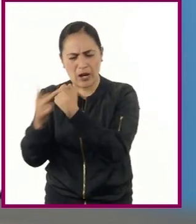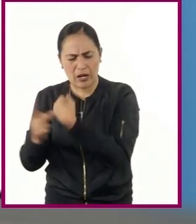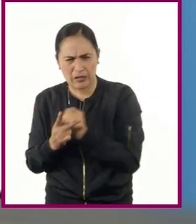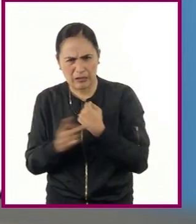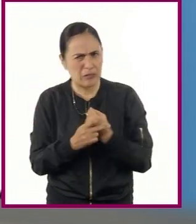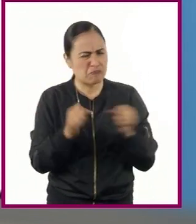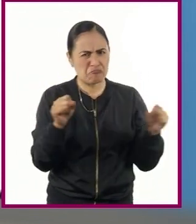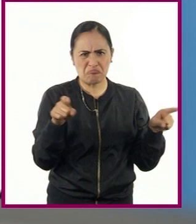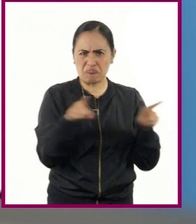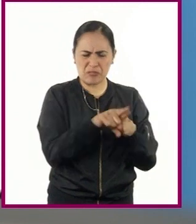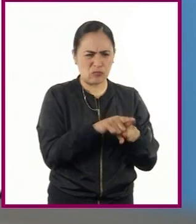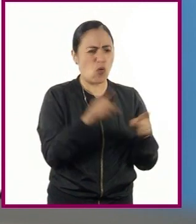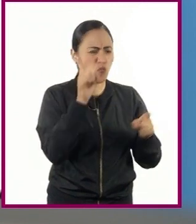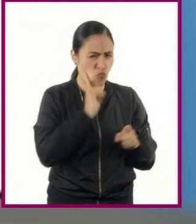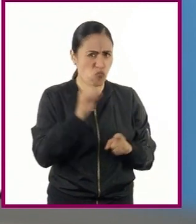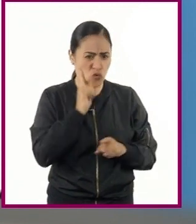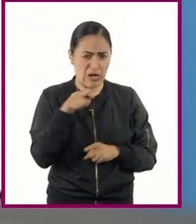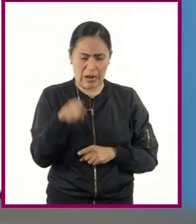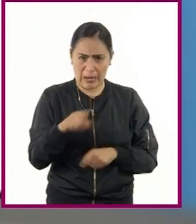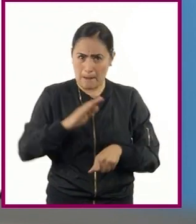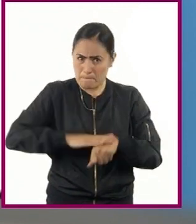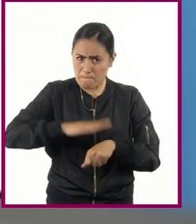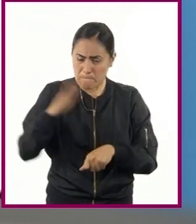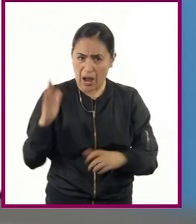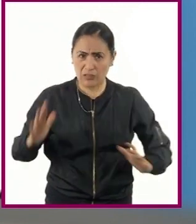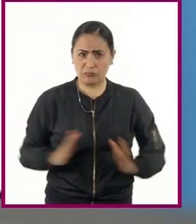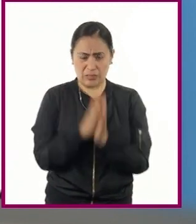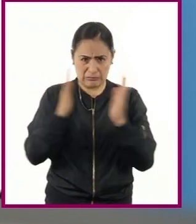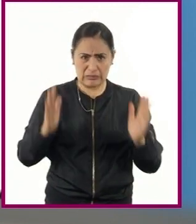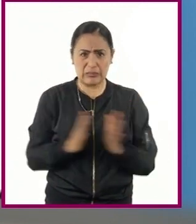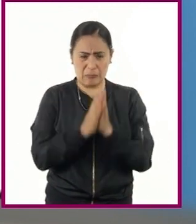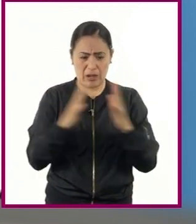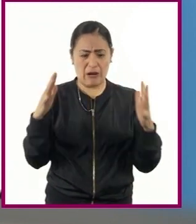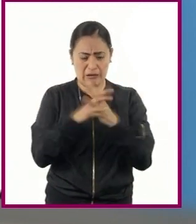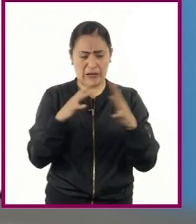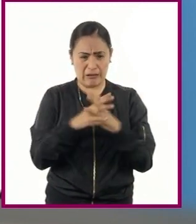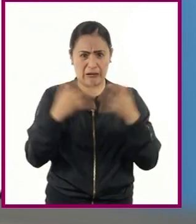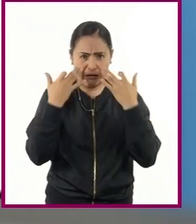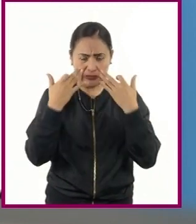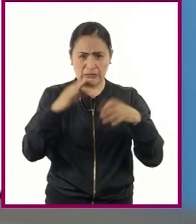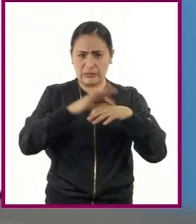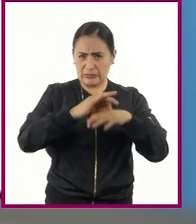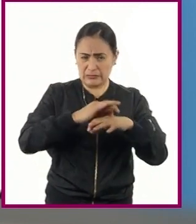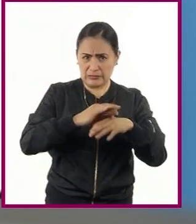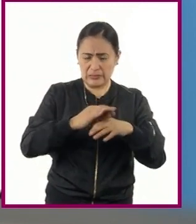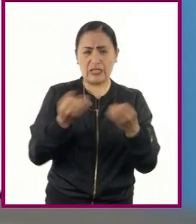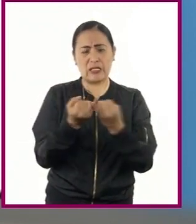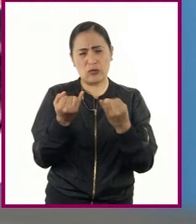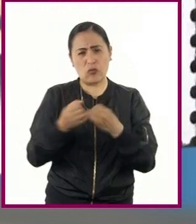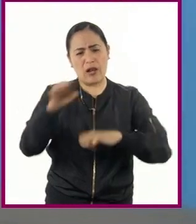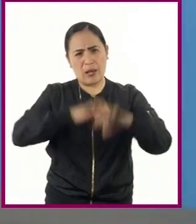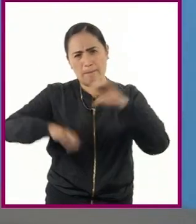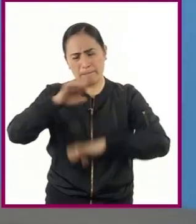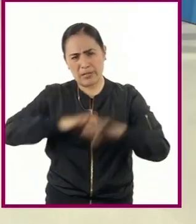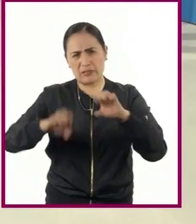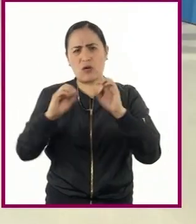fenómeno semejante de participación femenina directa en la guerra y en la industria y los servicios asociados a